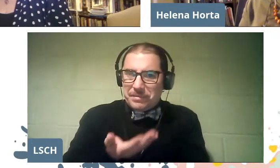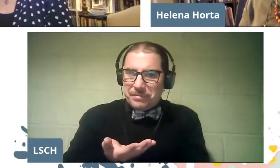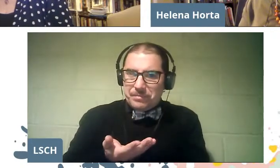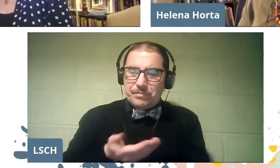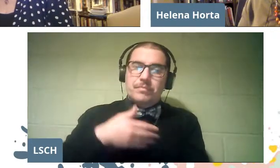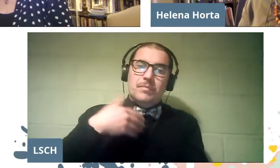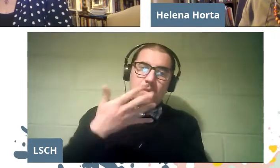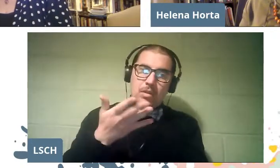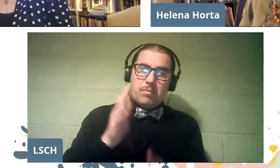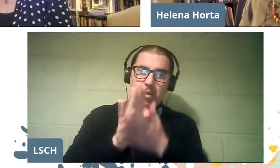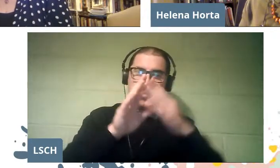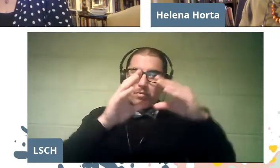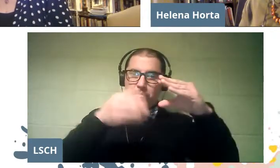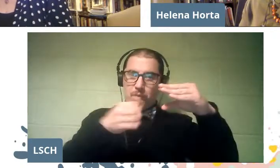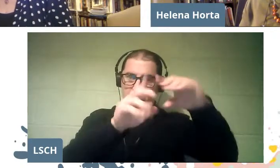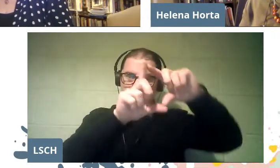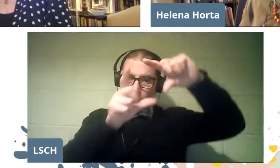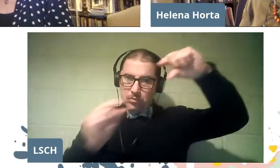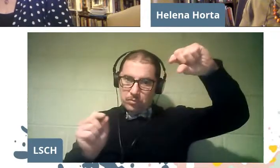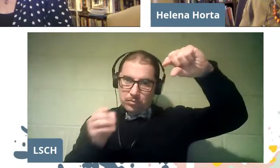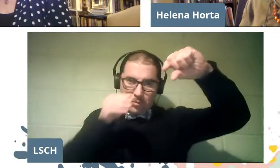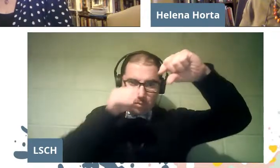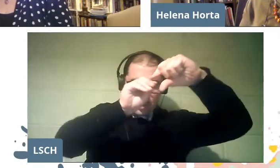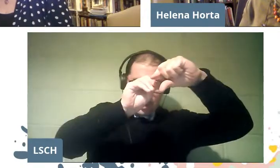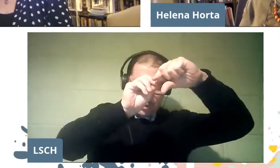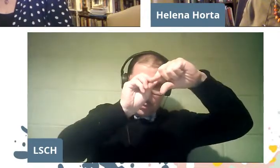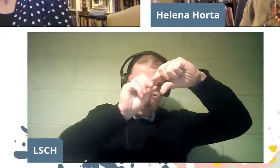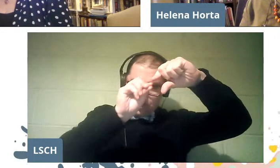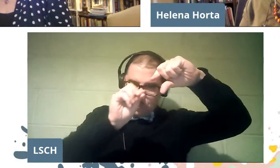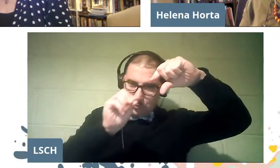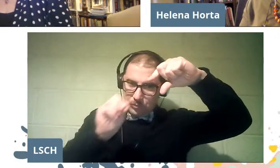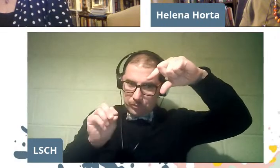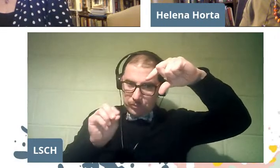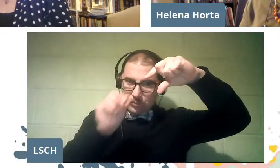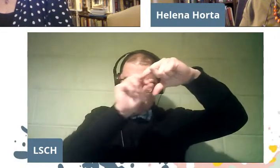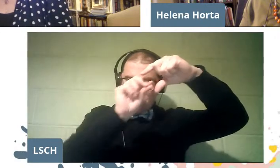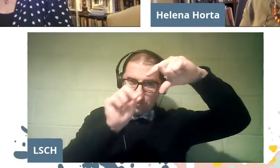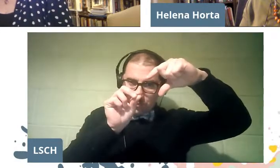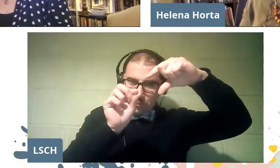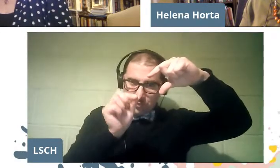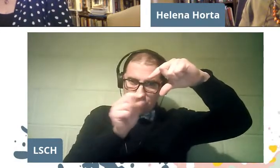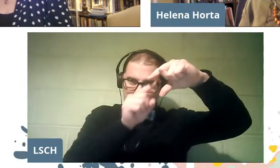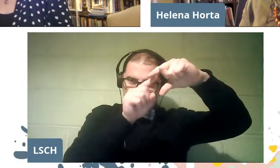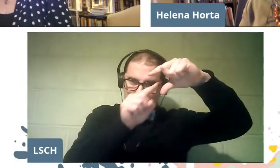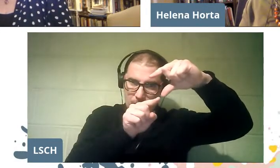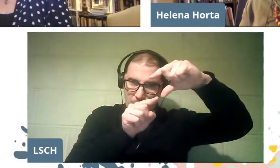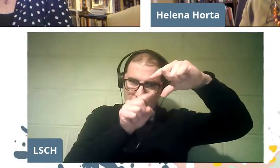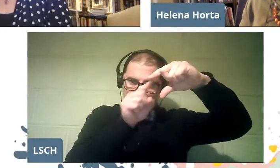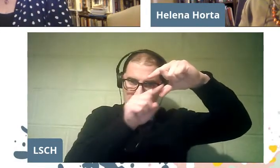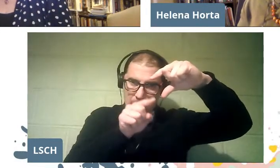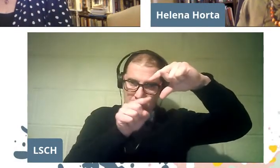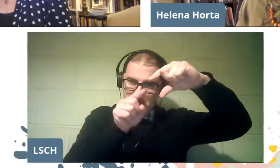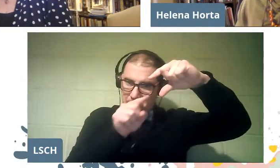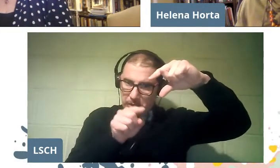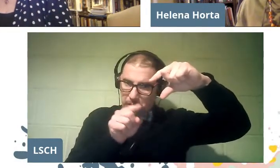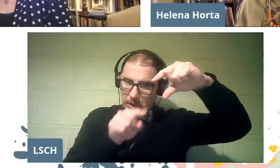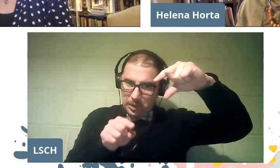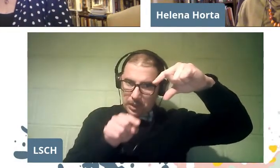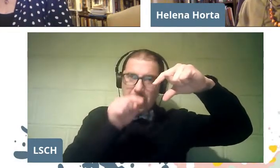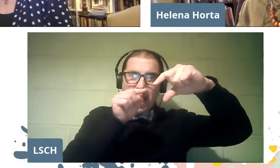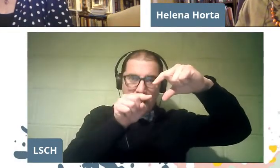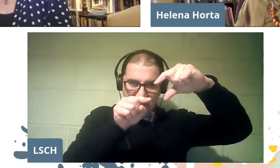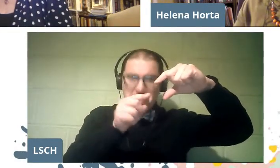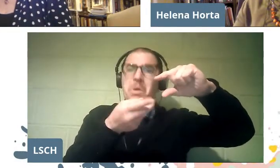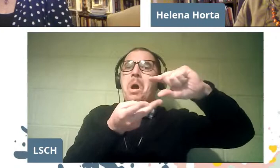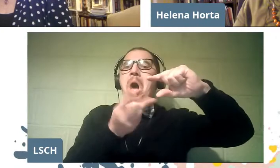En el interior de la serpiente bicéfala se puede colocar a veces una voluta S más o menos alargada. Eso sí puede